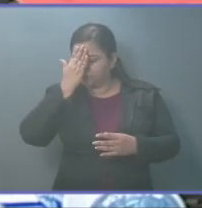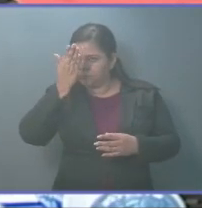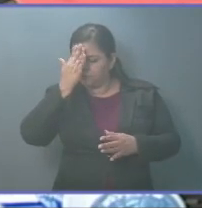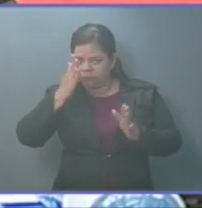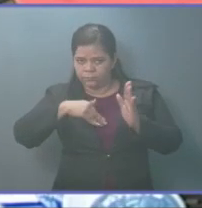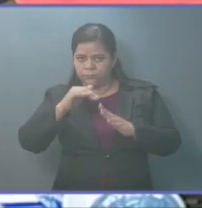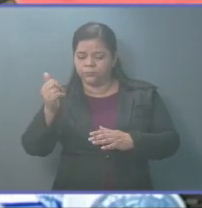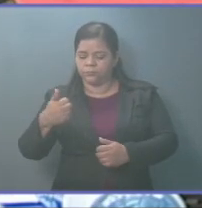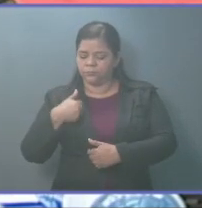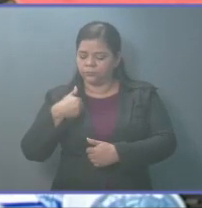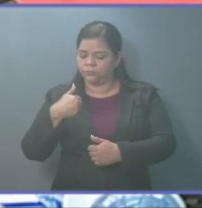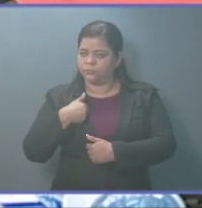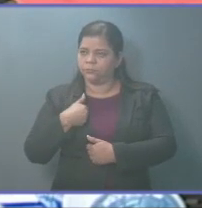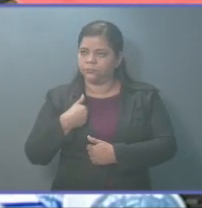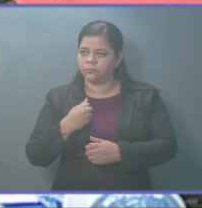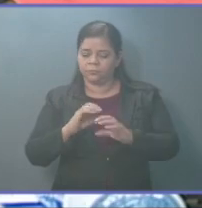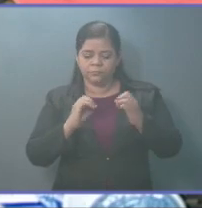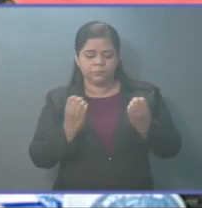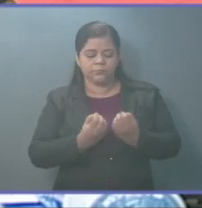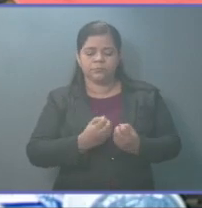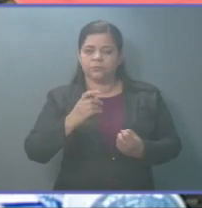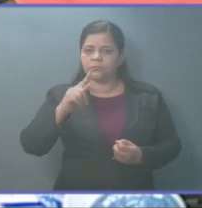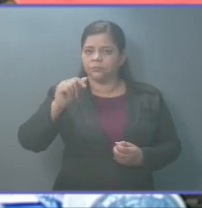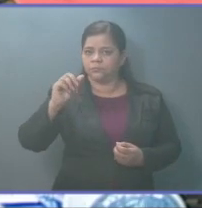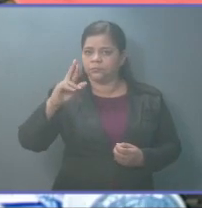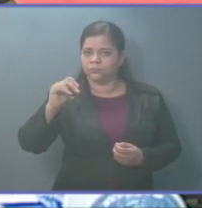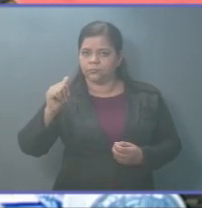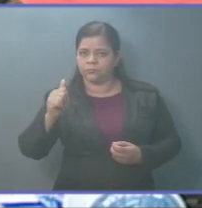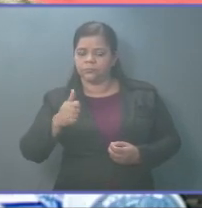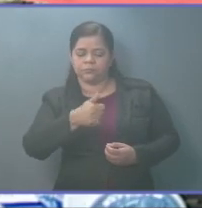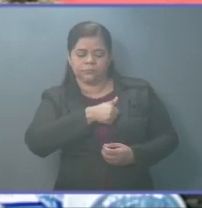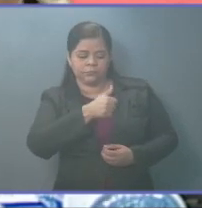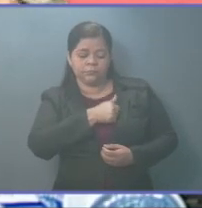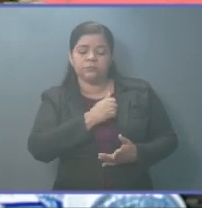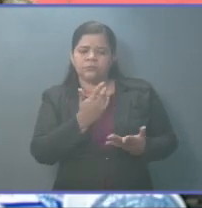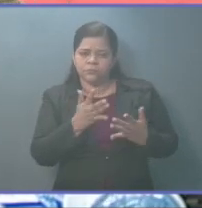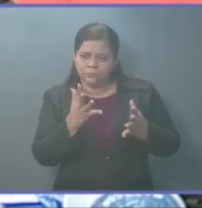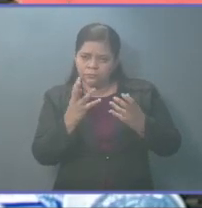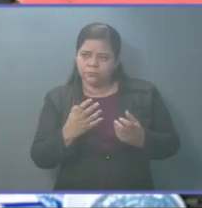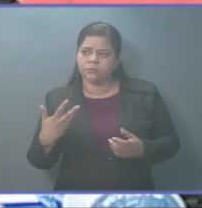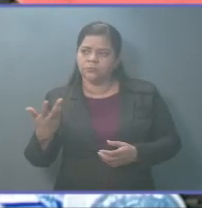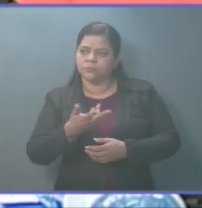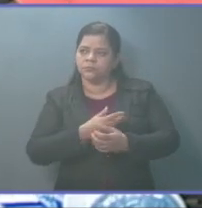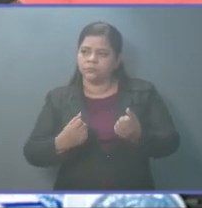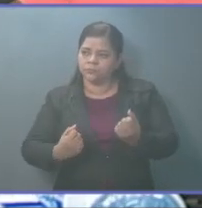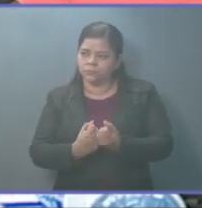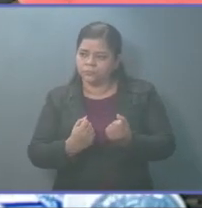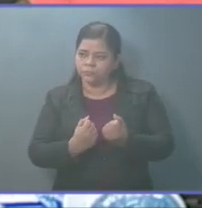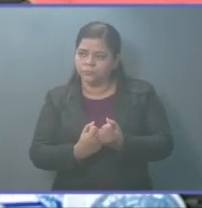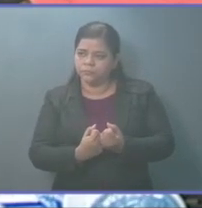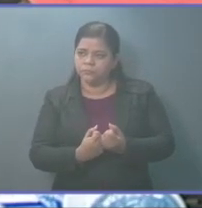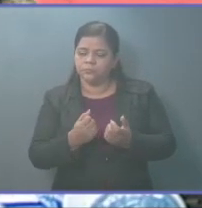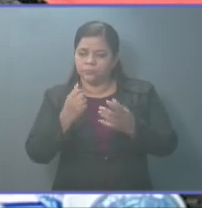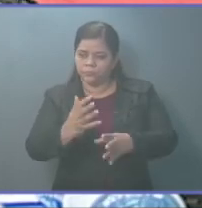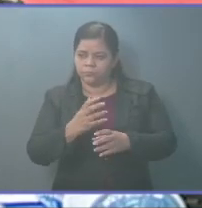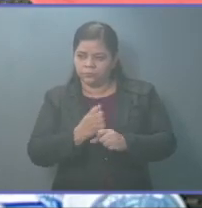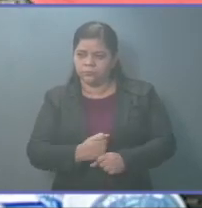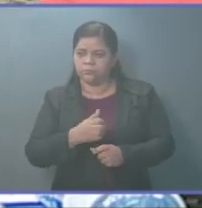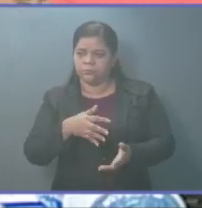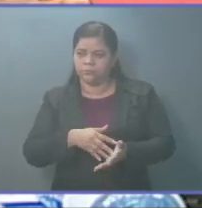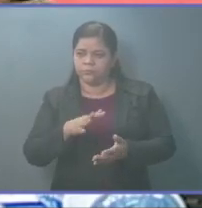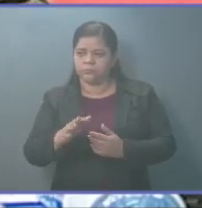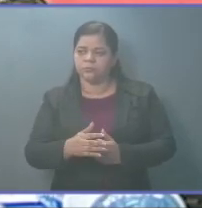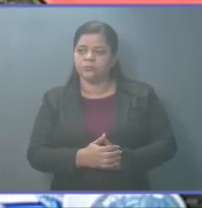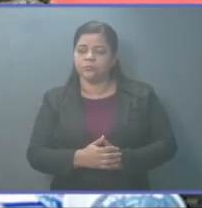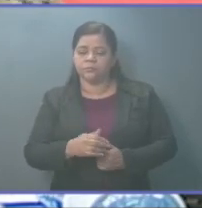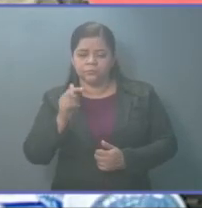Armada es una organización de tarea que hemos adoptado para apoyar a la seguridad pública. Y por eso es que